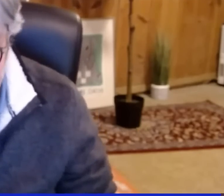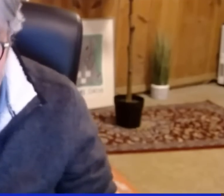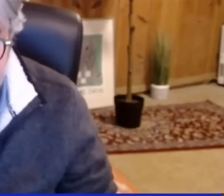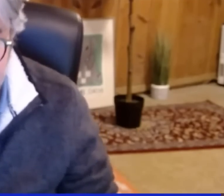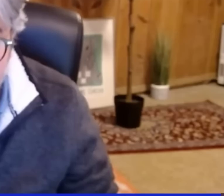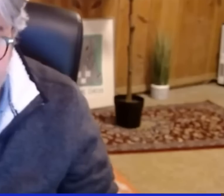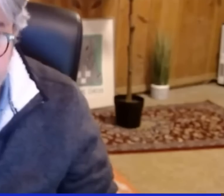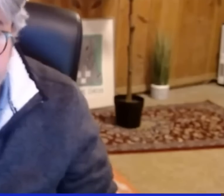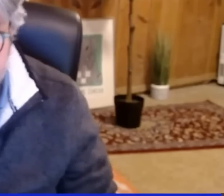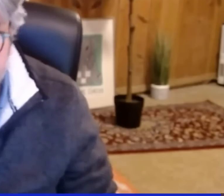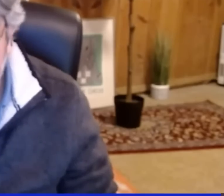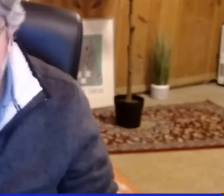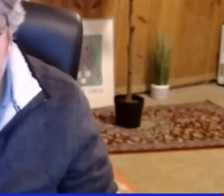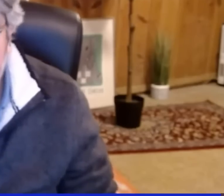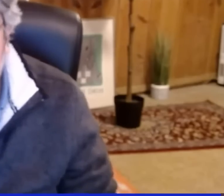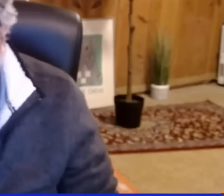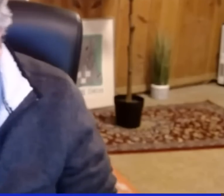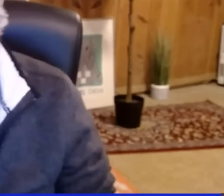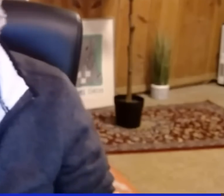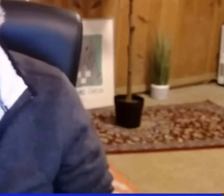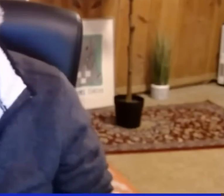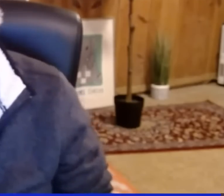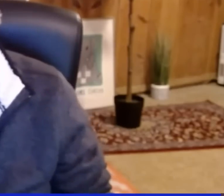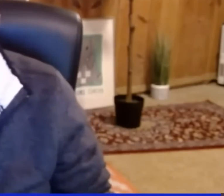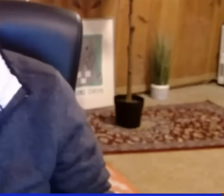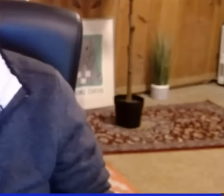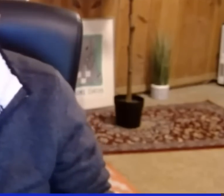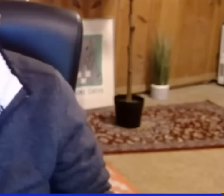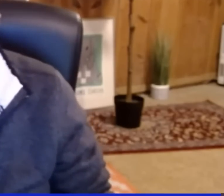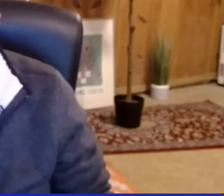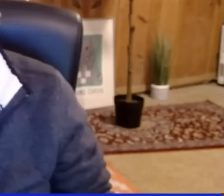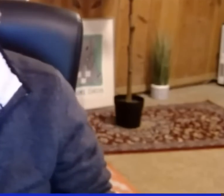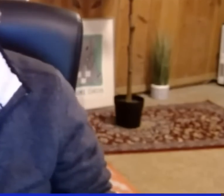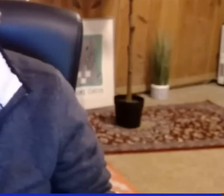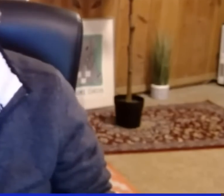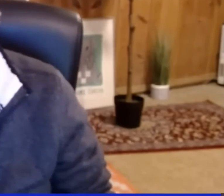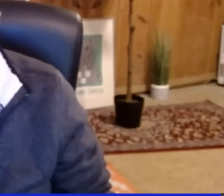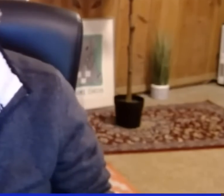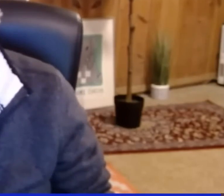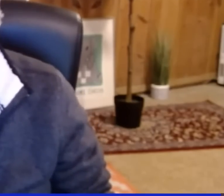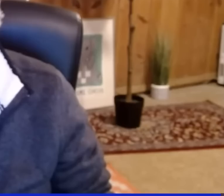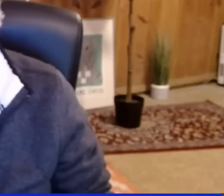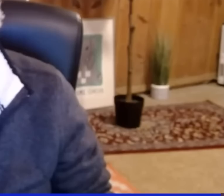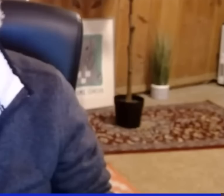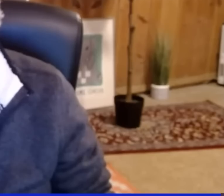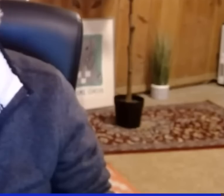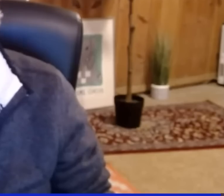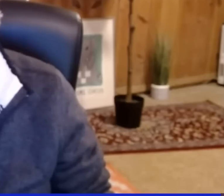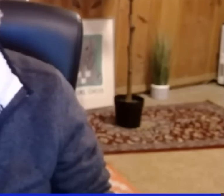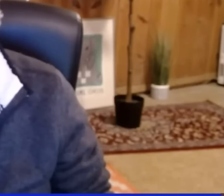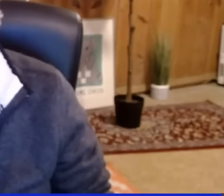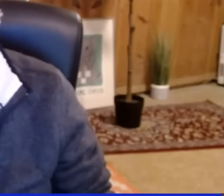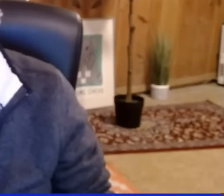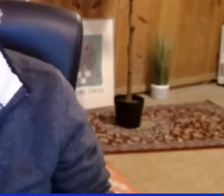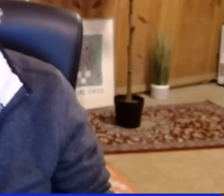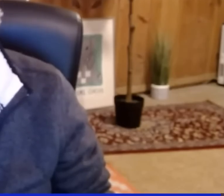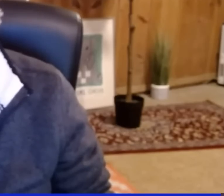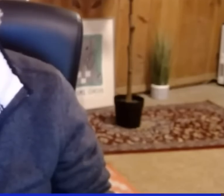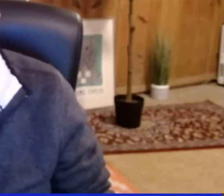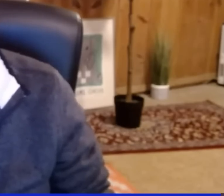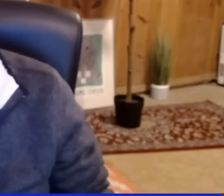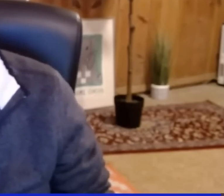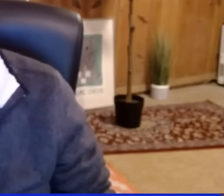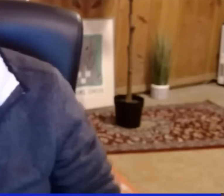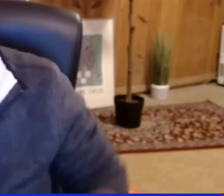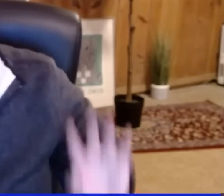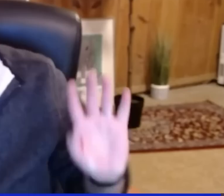billion. Bueno, bajo ese tenor, Carlos Guzmán le dice al presidente que si no es necesaria una reforma al Poder Judicial